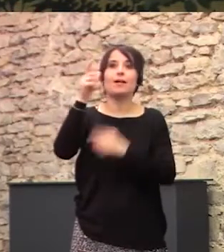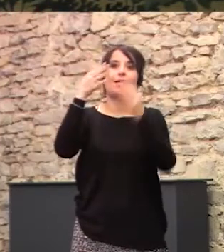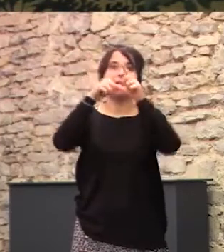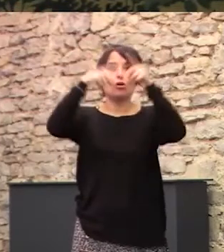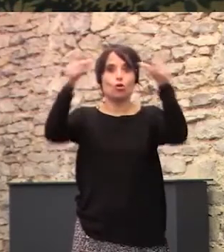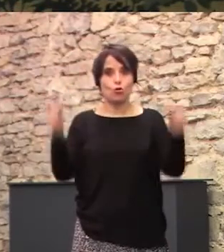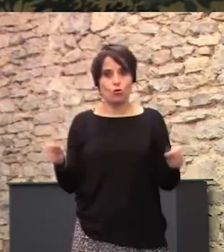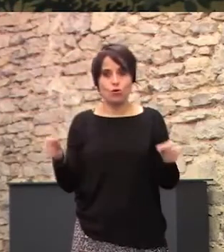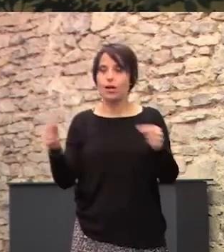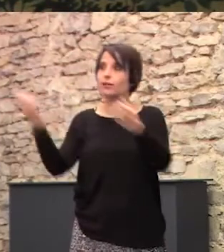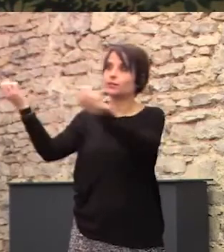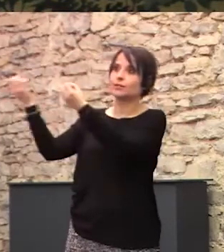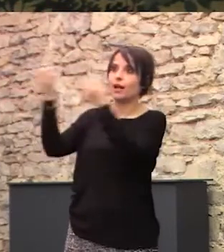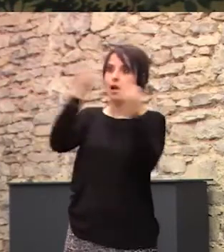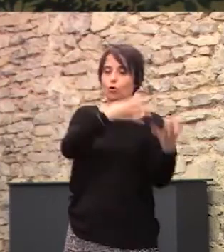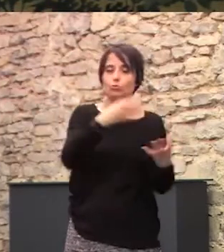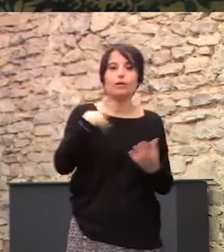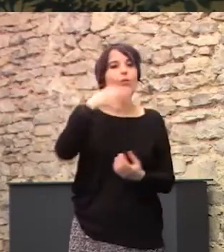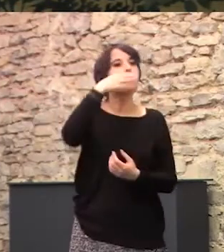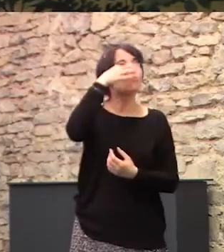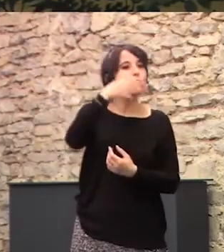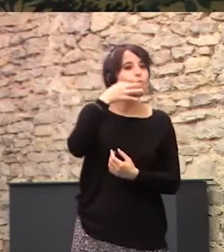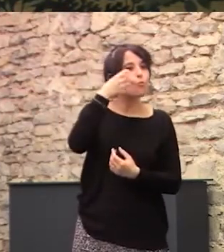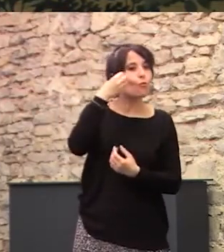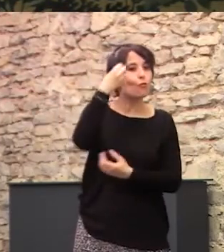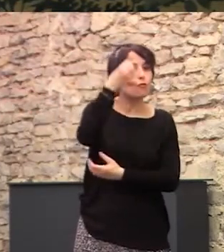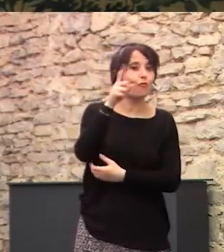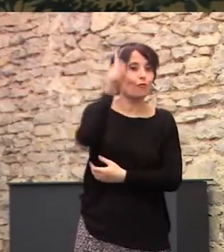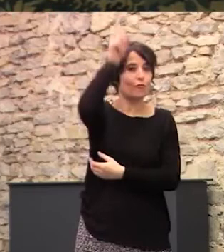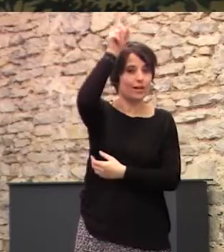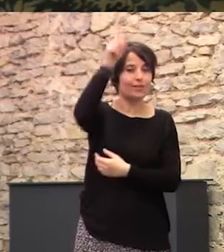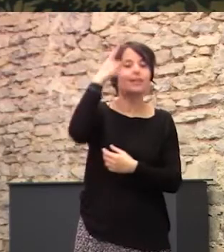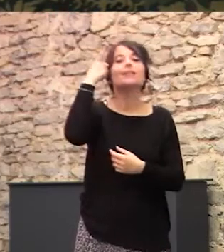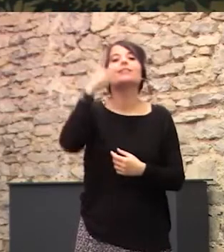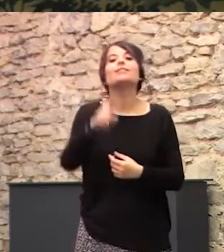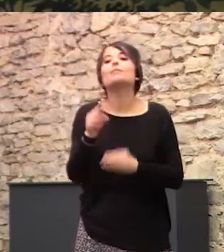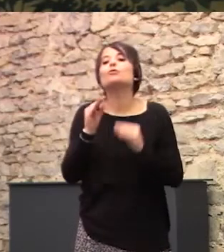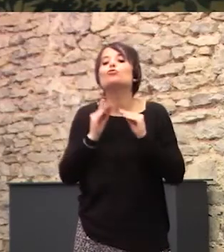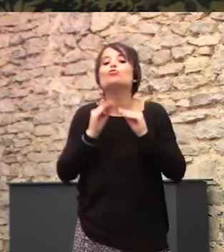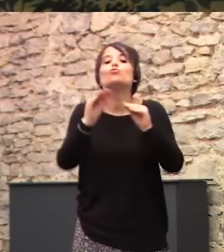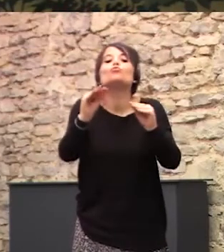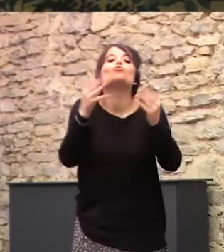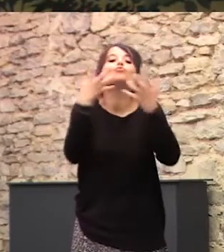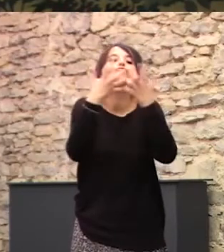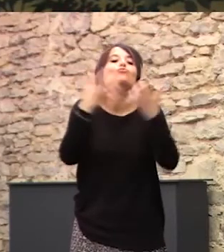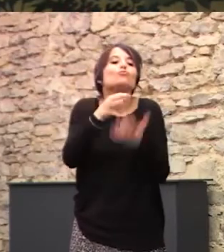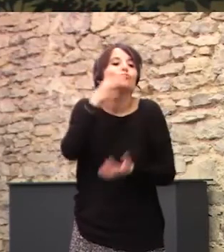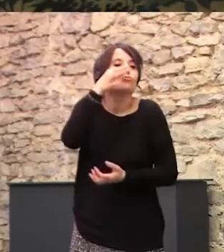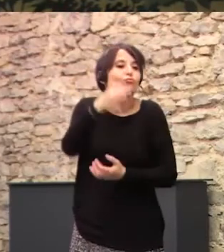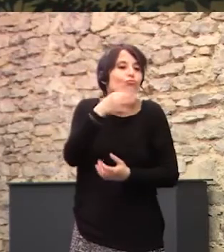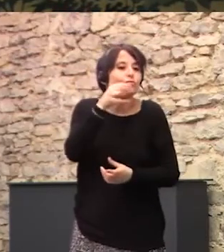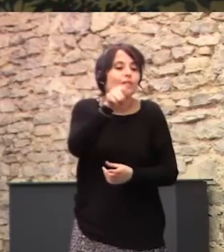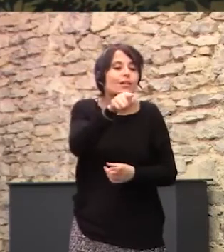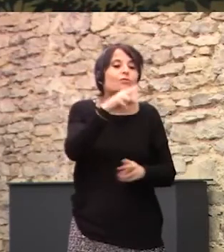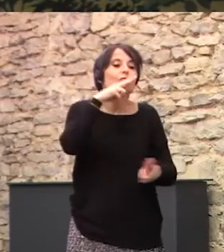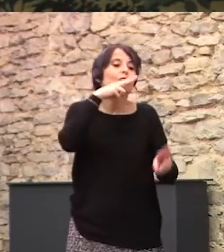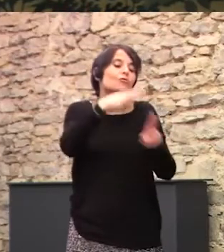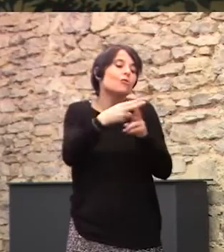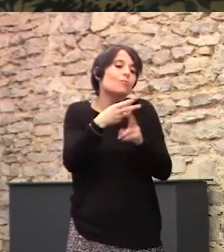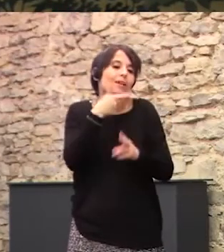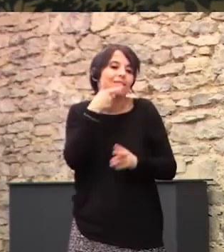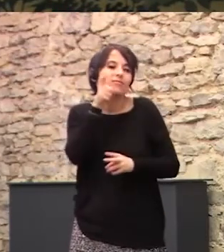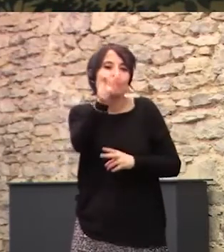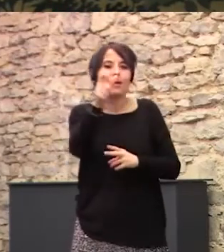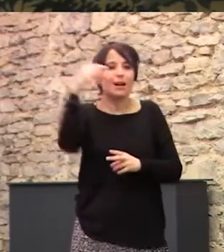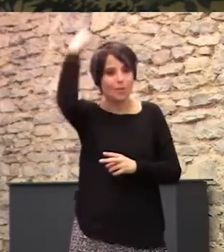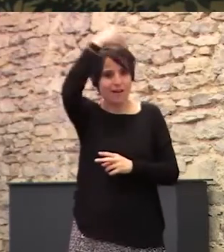al profeta Muhammad, y sus propios dichos, ¿vale?, que se llaman los hadices,